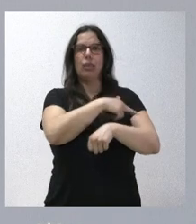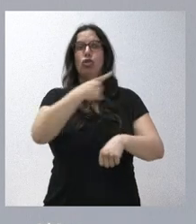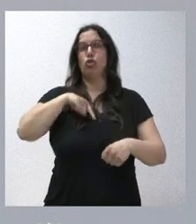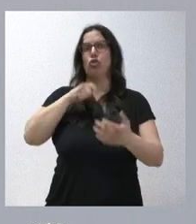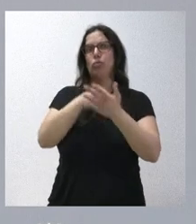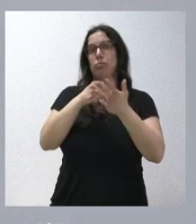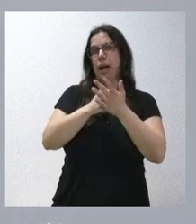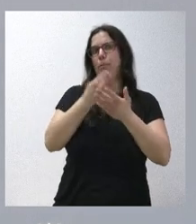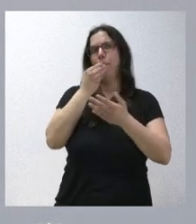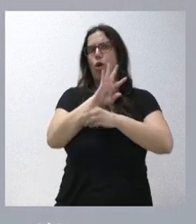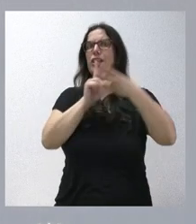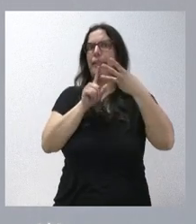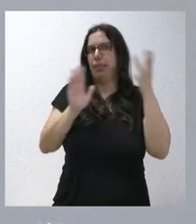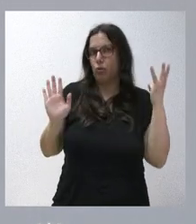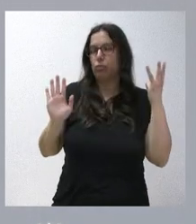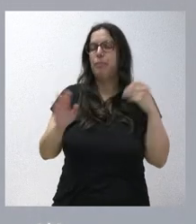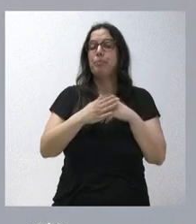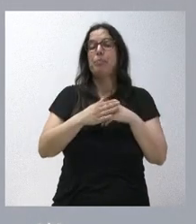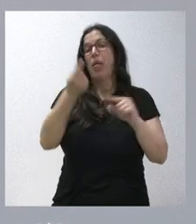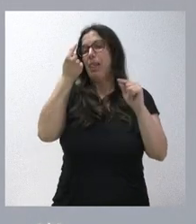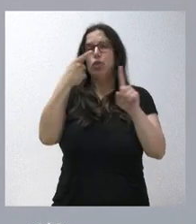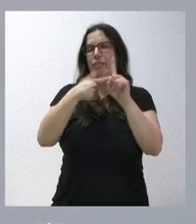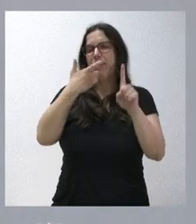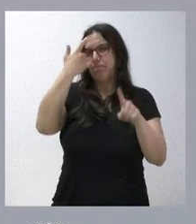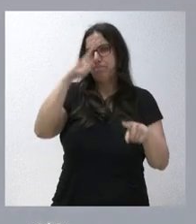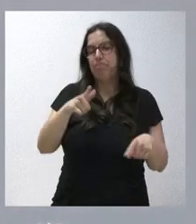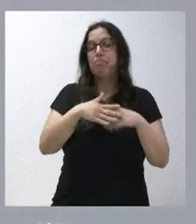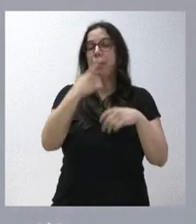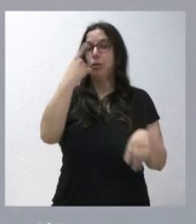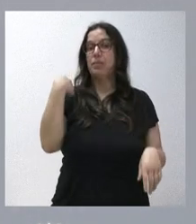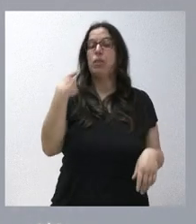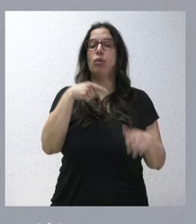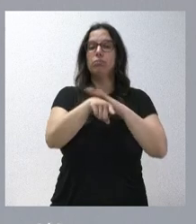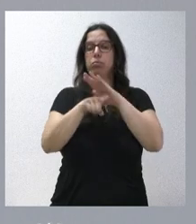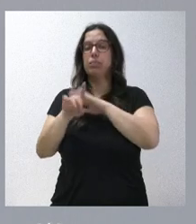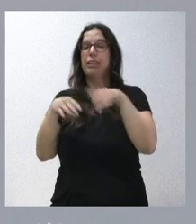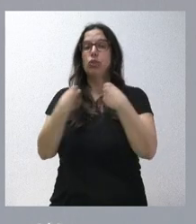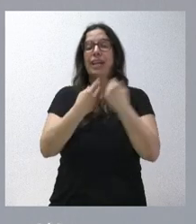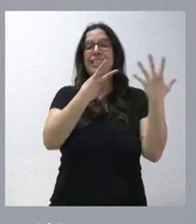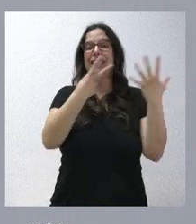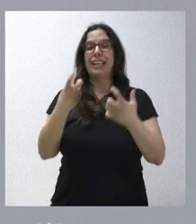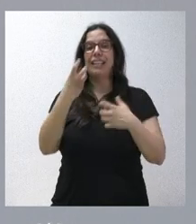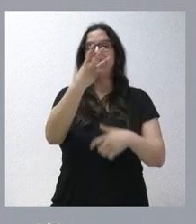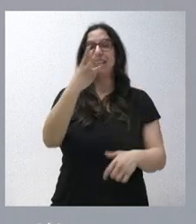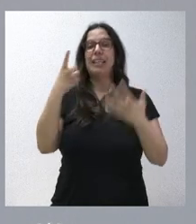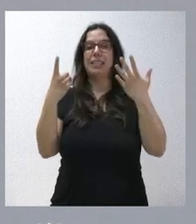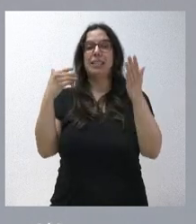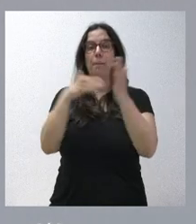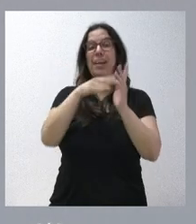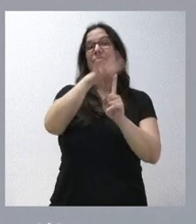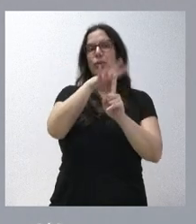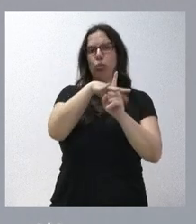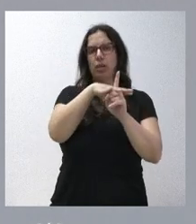pagamos y por darles un un dato de referencia en el año pasado se tramitaron un total de 736.000